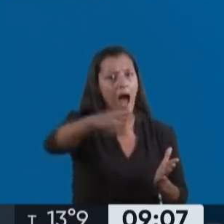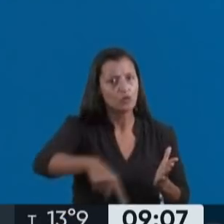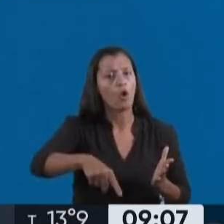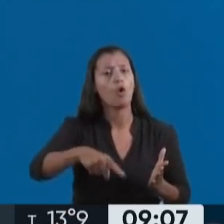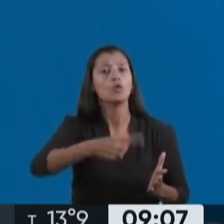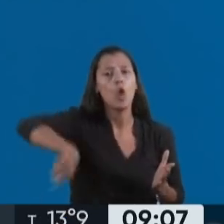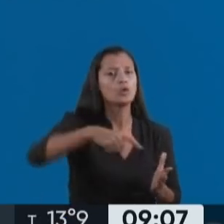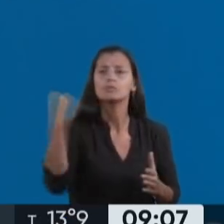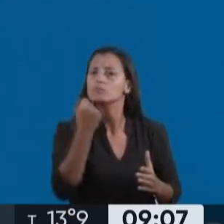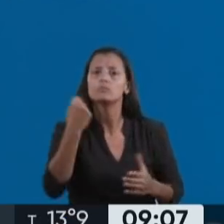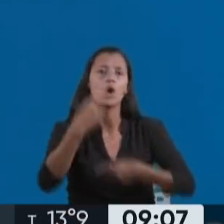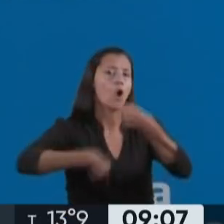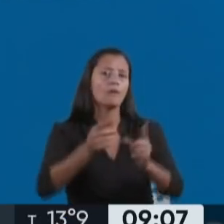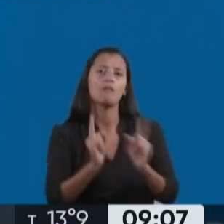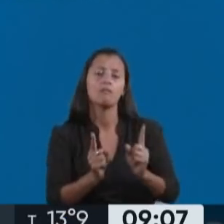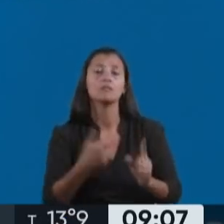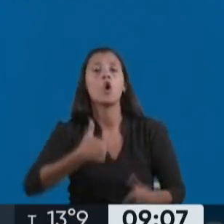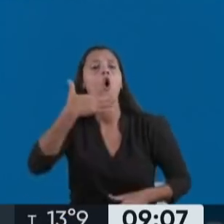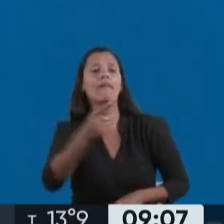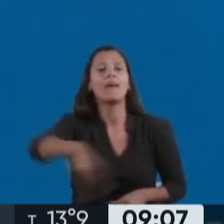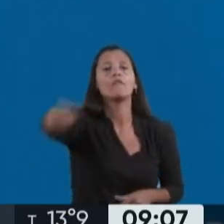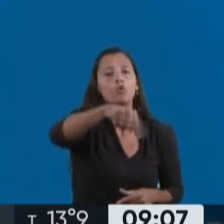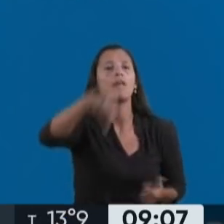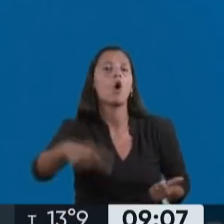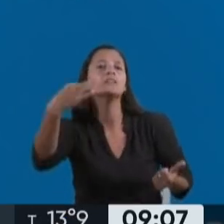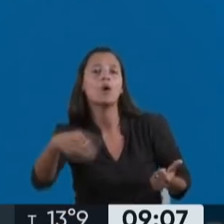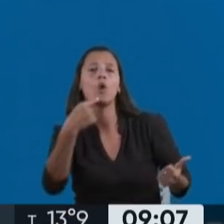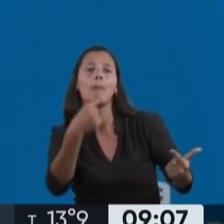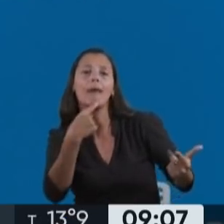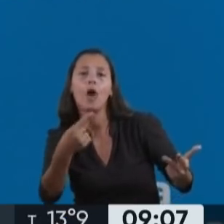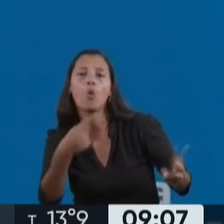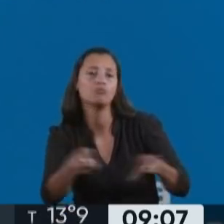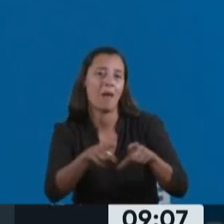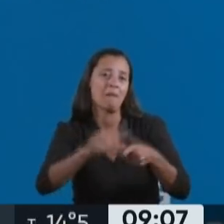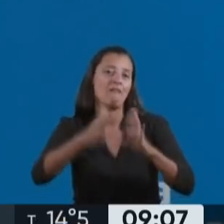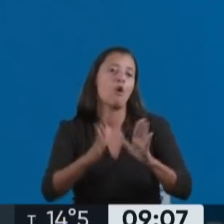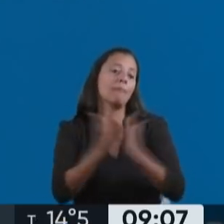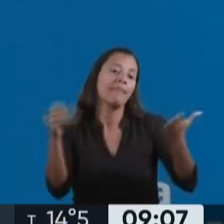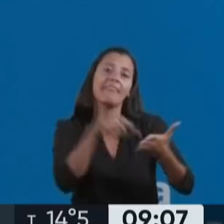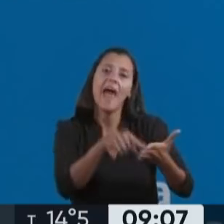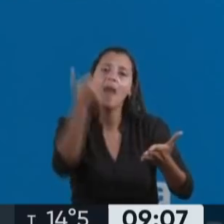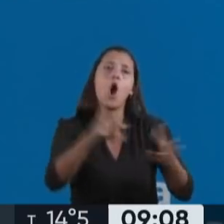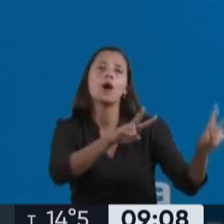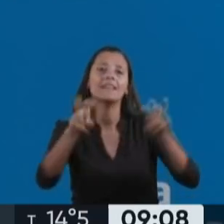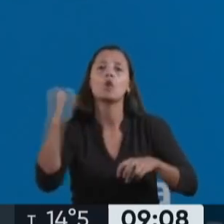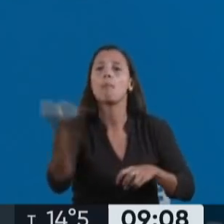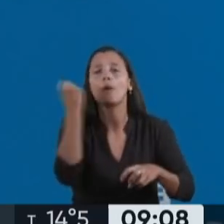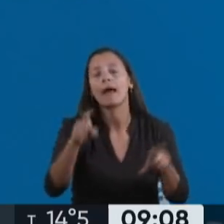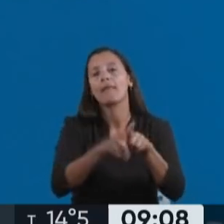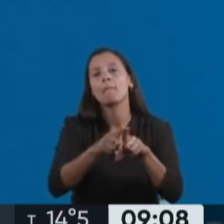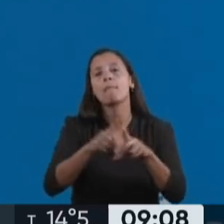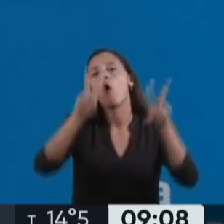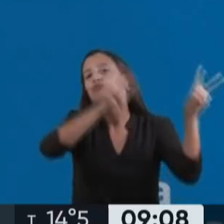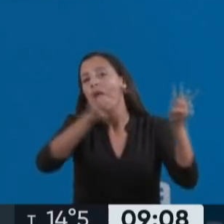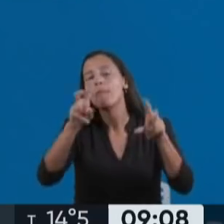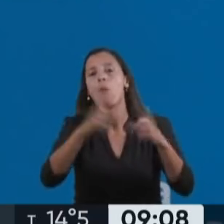queremos sostener. Yo entiendo que varios de ustedes van a preguntar hoy, porque es la tapa de todos los diarios y el tema que hemos venido conversando ayer todo el día sobre